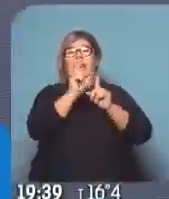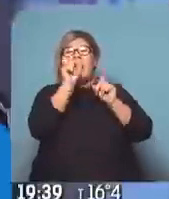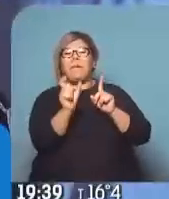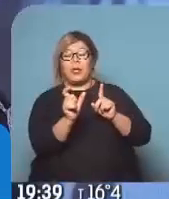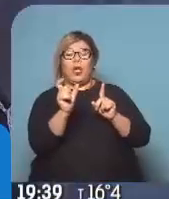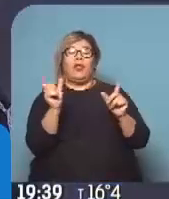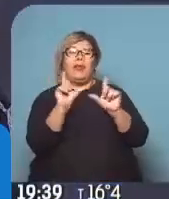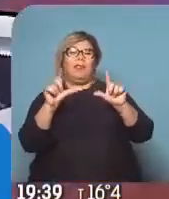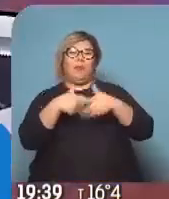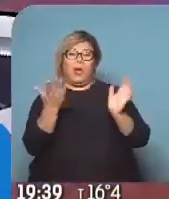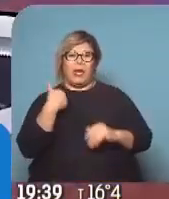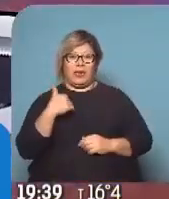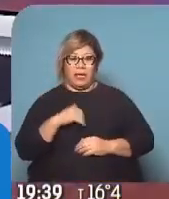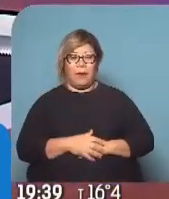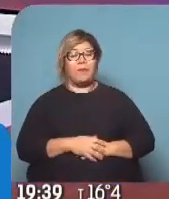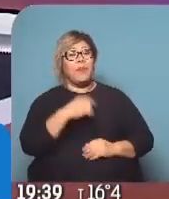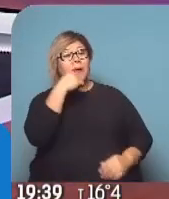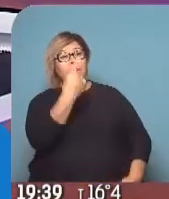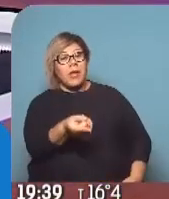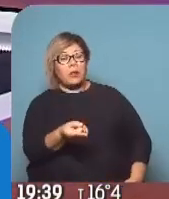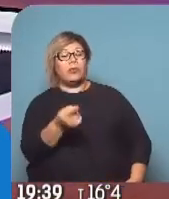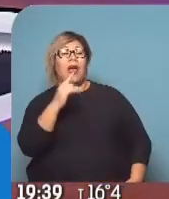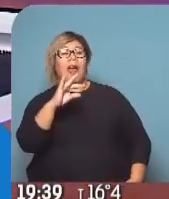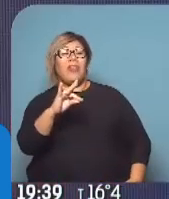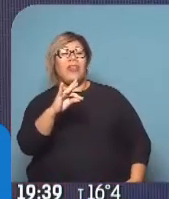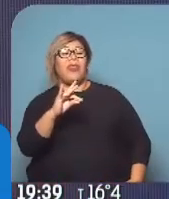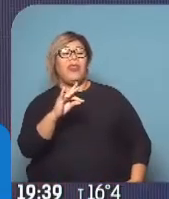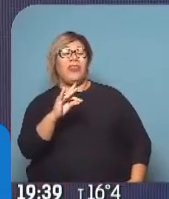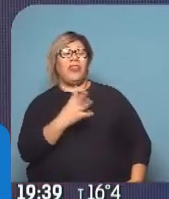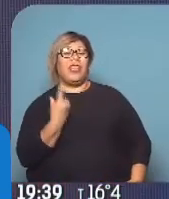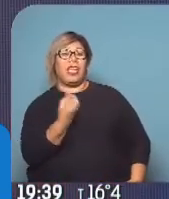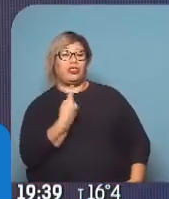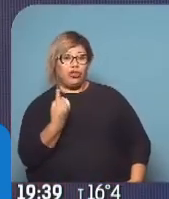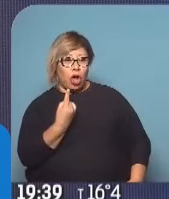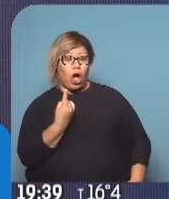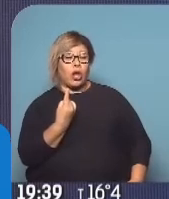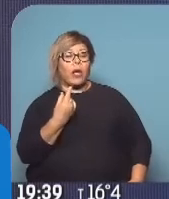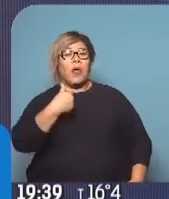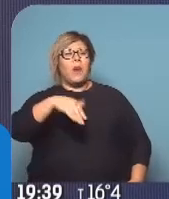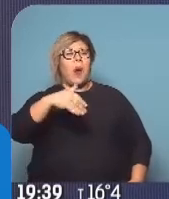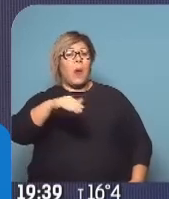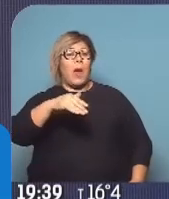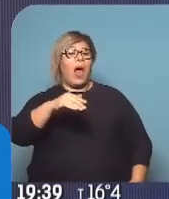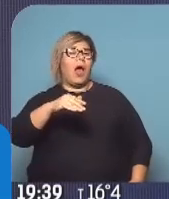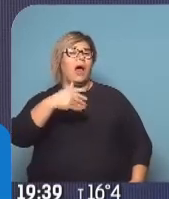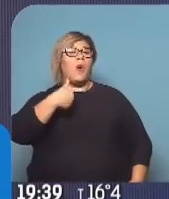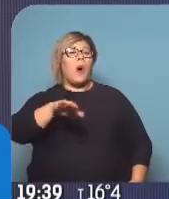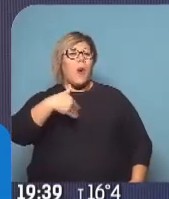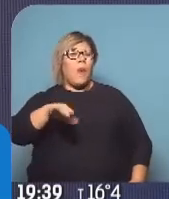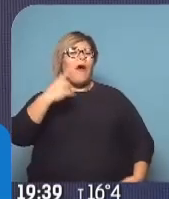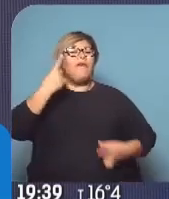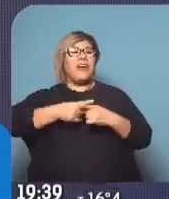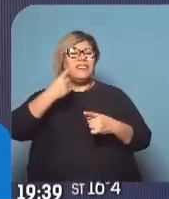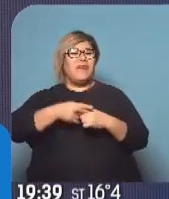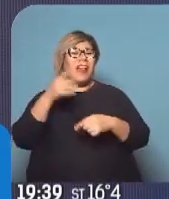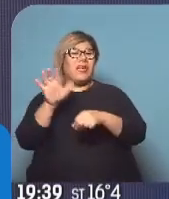también dentro de algunos días el director va a poder presentarla en un festival tan importante como el de series de berlín está buenísimo creo que